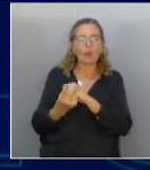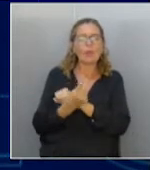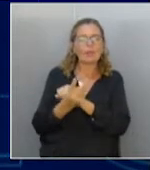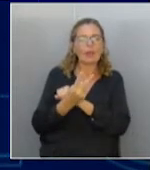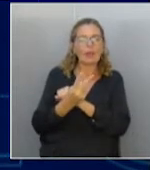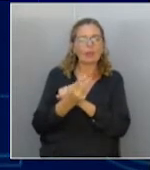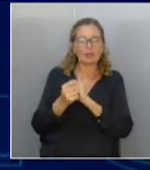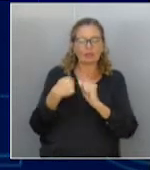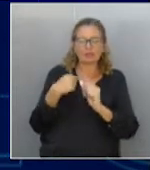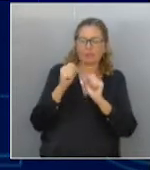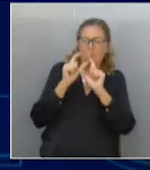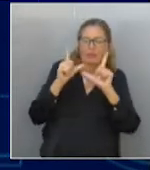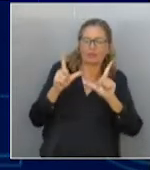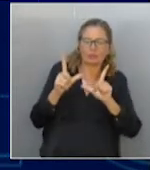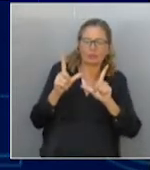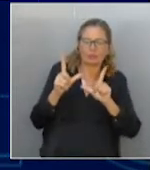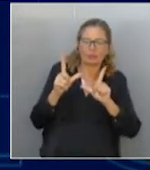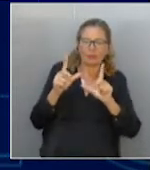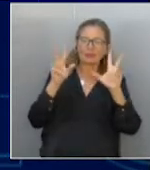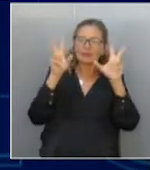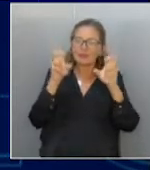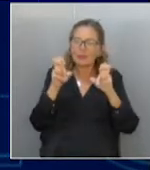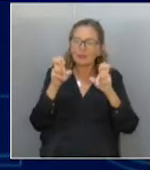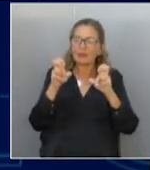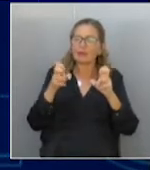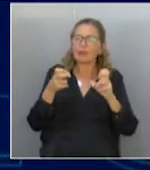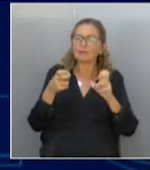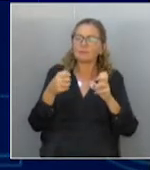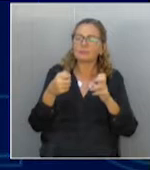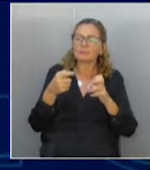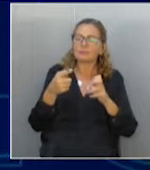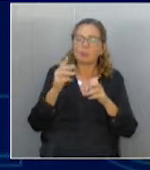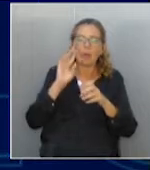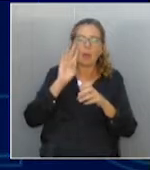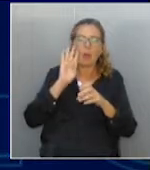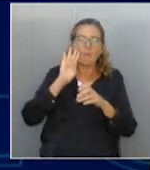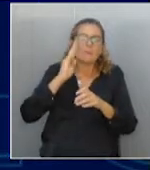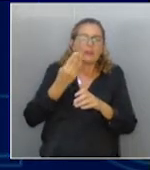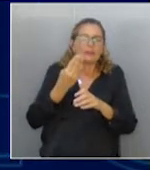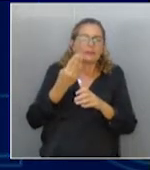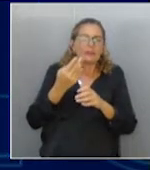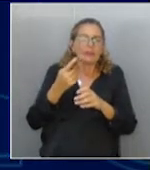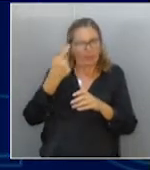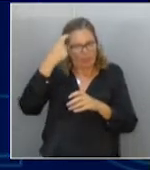¿Qué les despertó esa temática o cómo aparece la idea? Capaz que